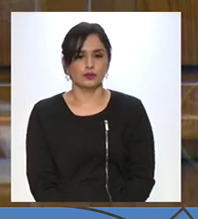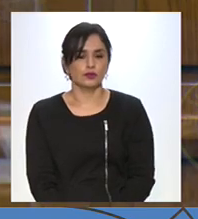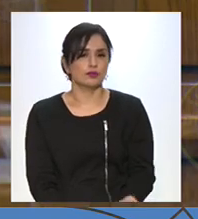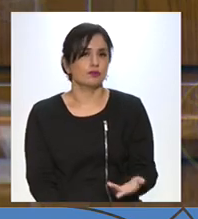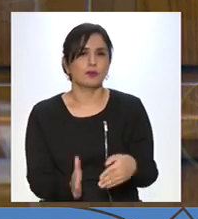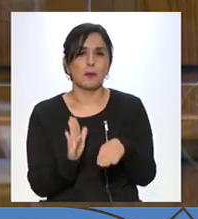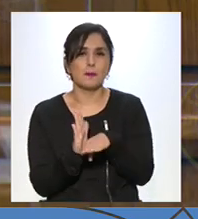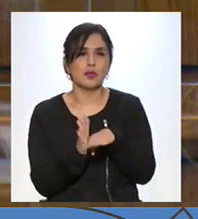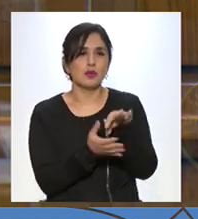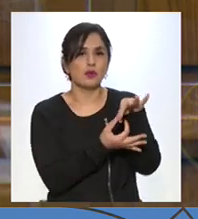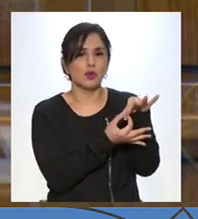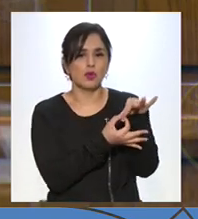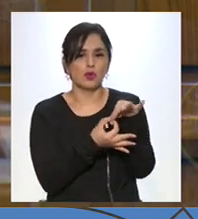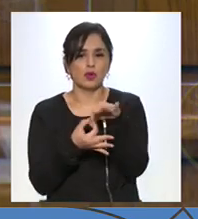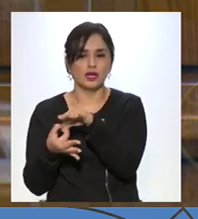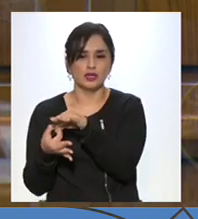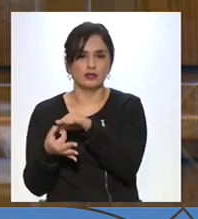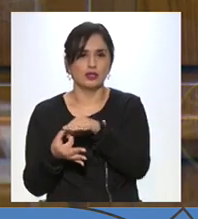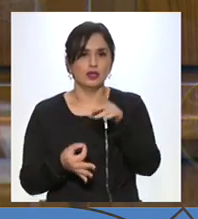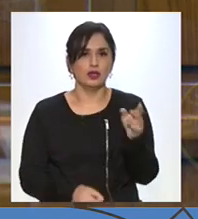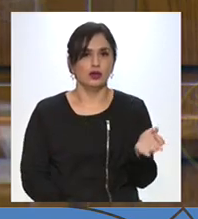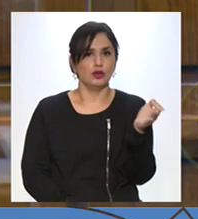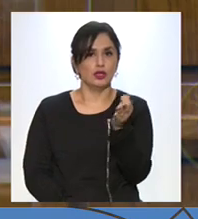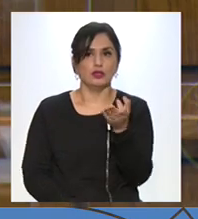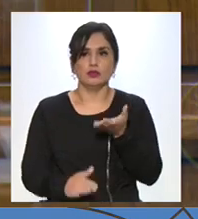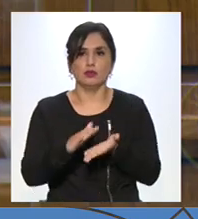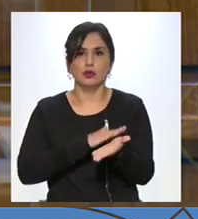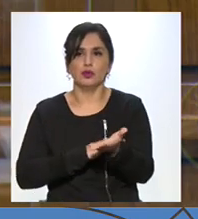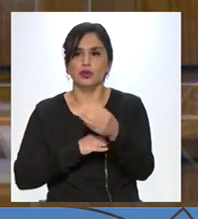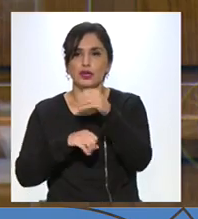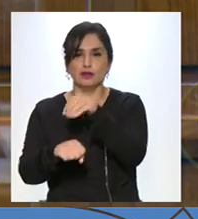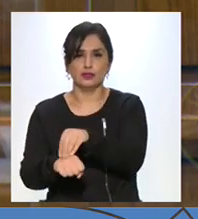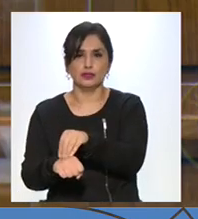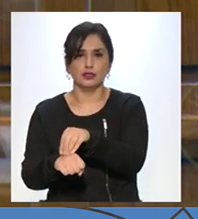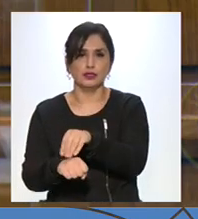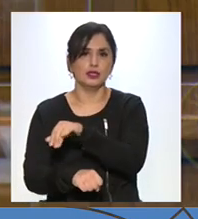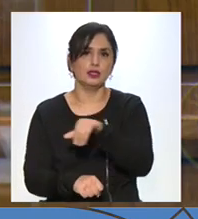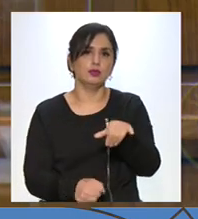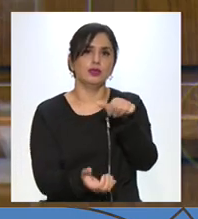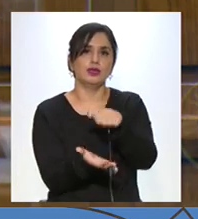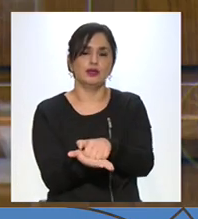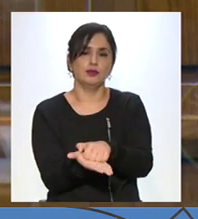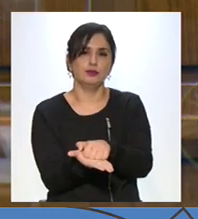mínima coherencia entre lo que dice, propone, anuncia y después alega.